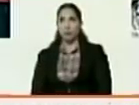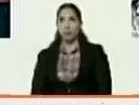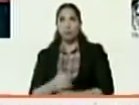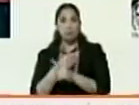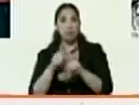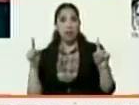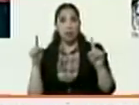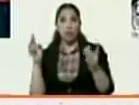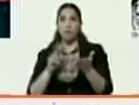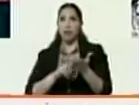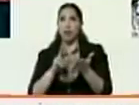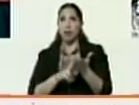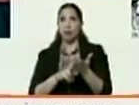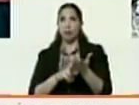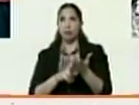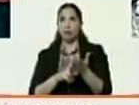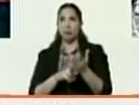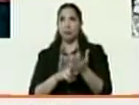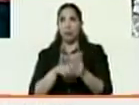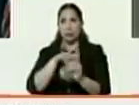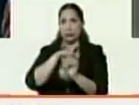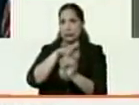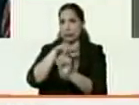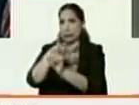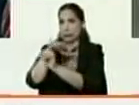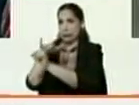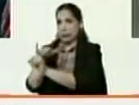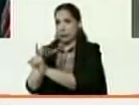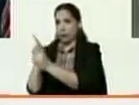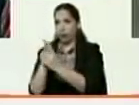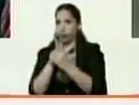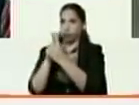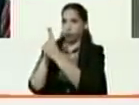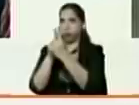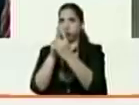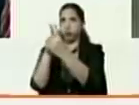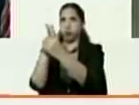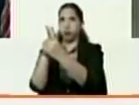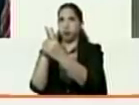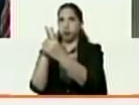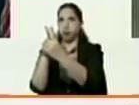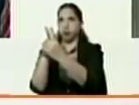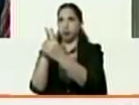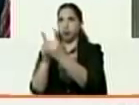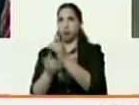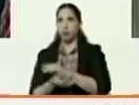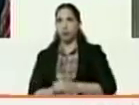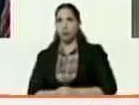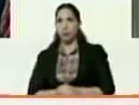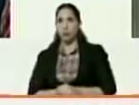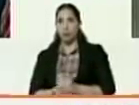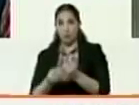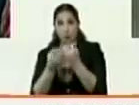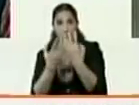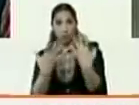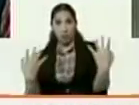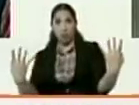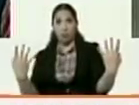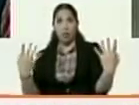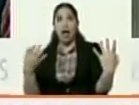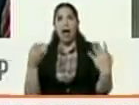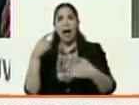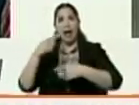verdad. Los amenazan, los persiguen. Y ellos están en la calle todos los